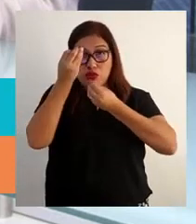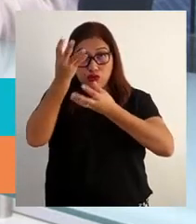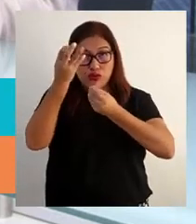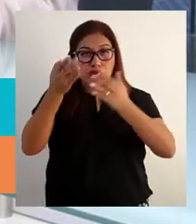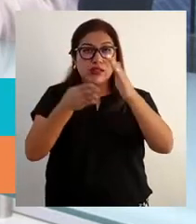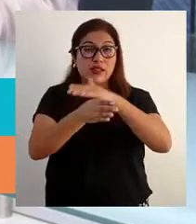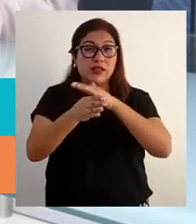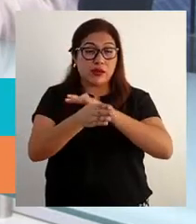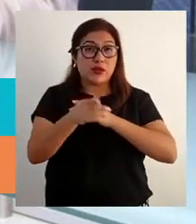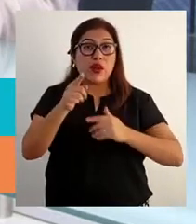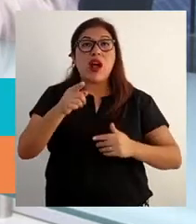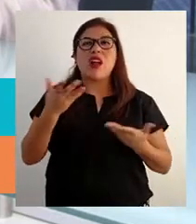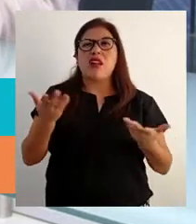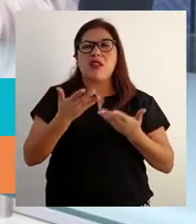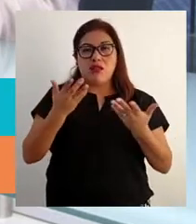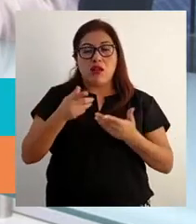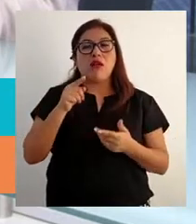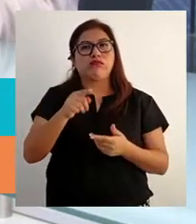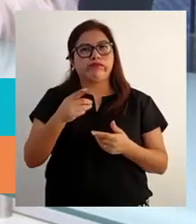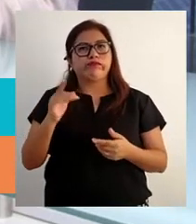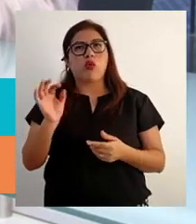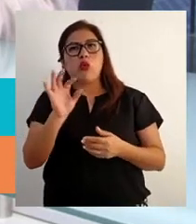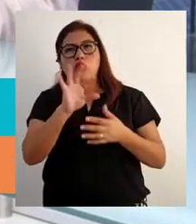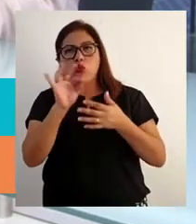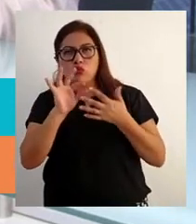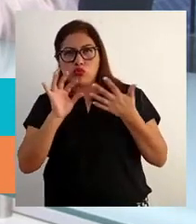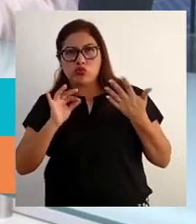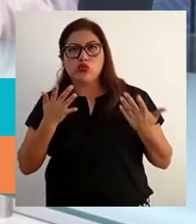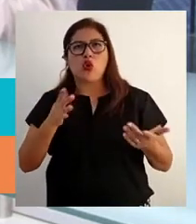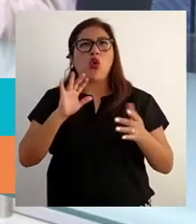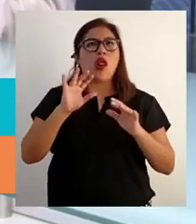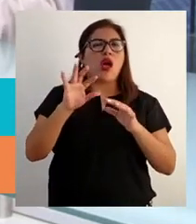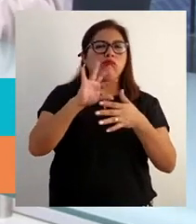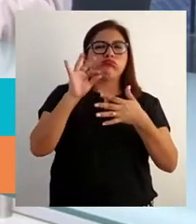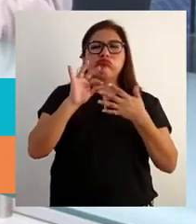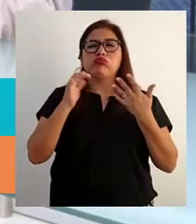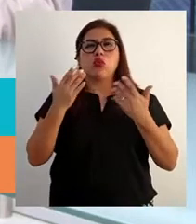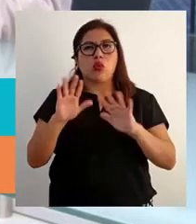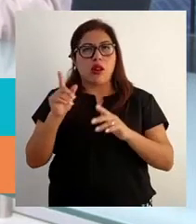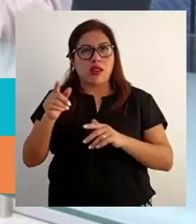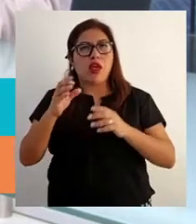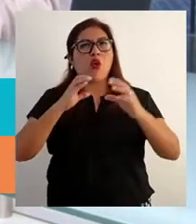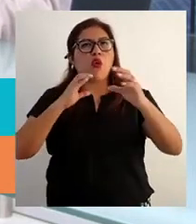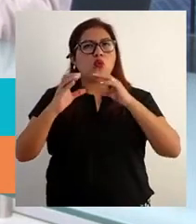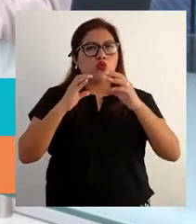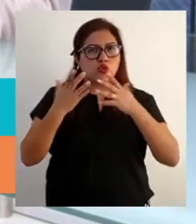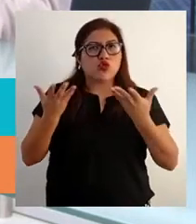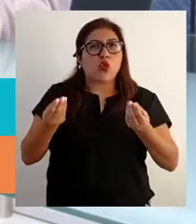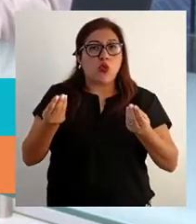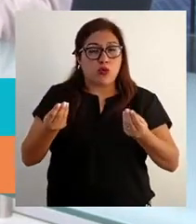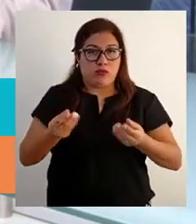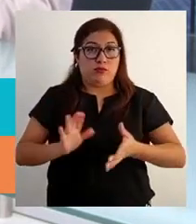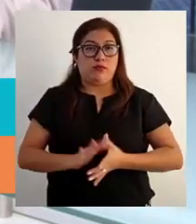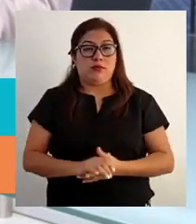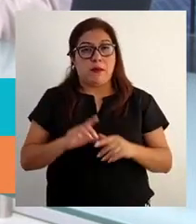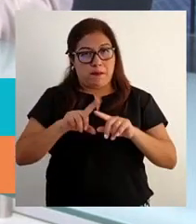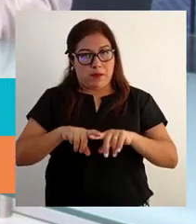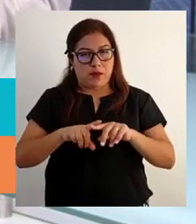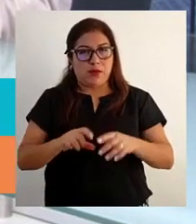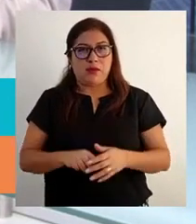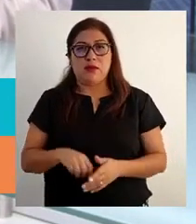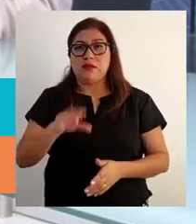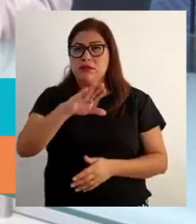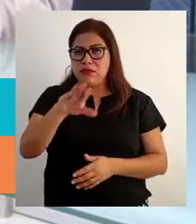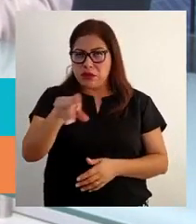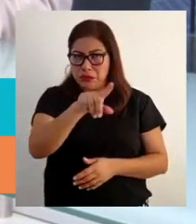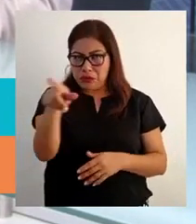accesible a través de medios alternativos de comunicación. Amigas y amigos que tienen empresas que tienen decisión